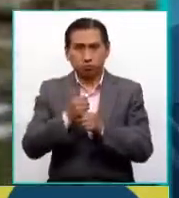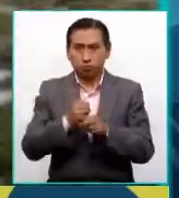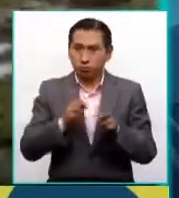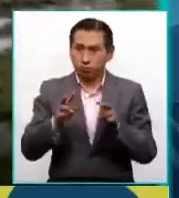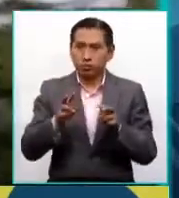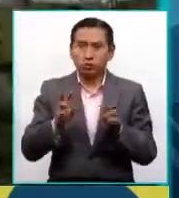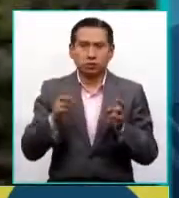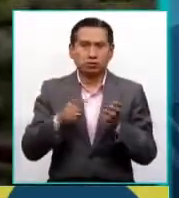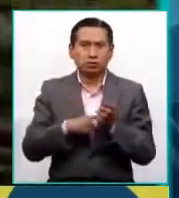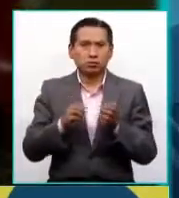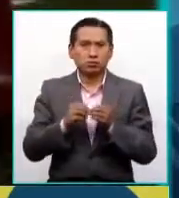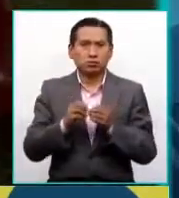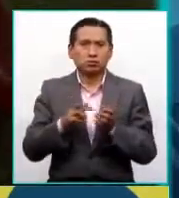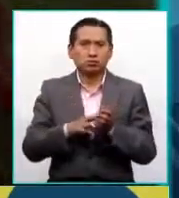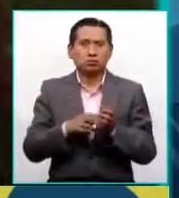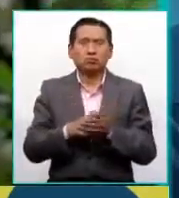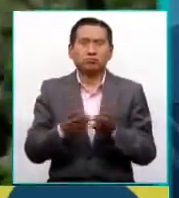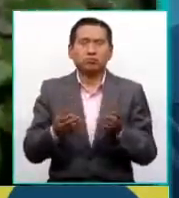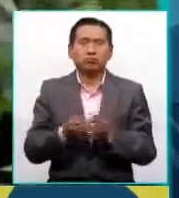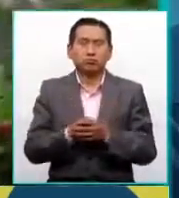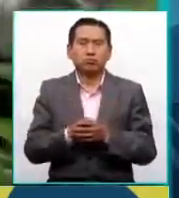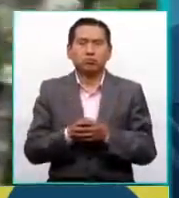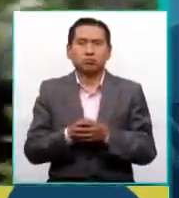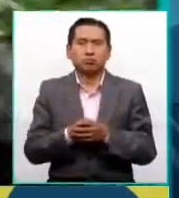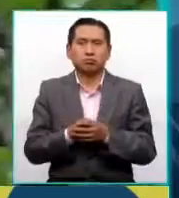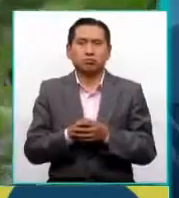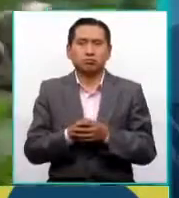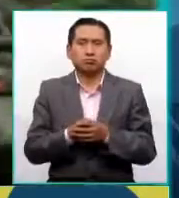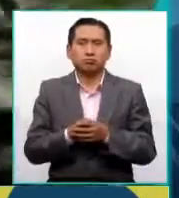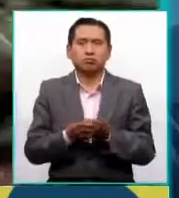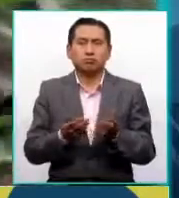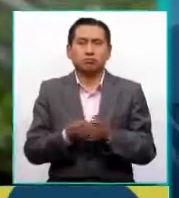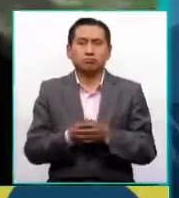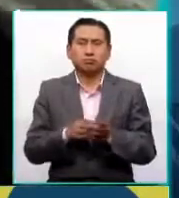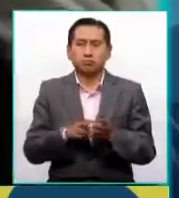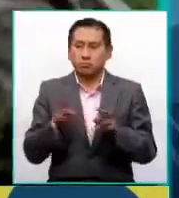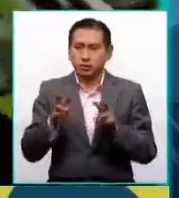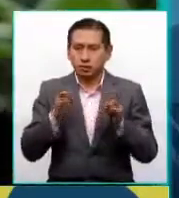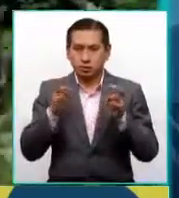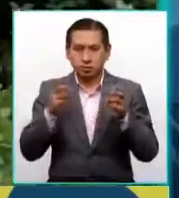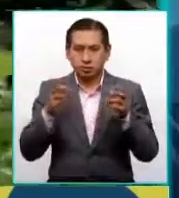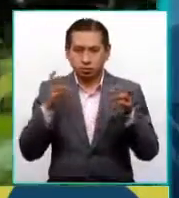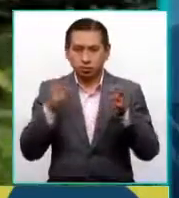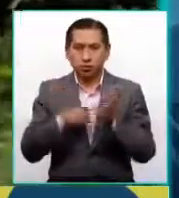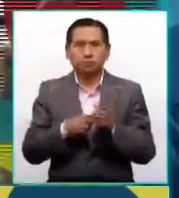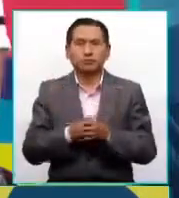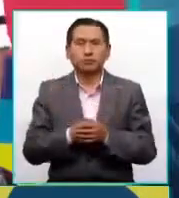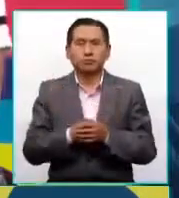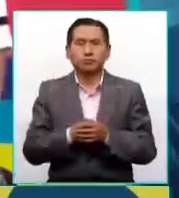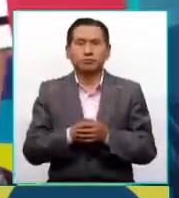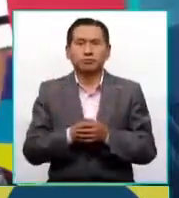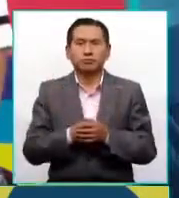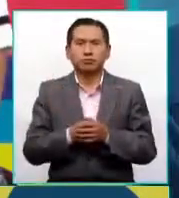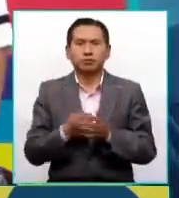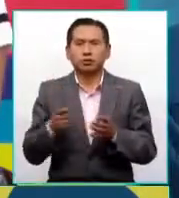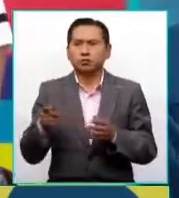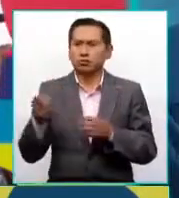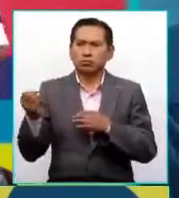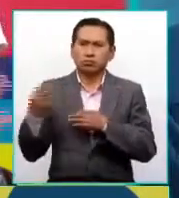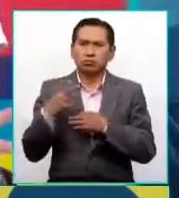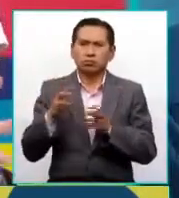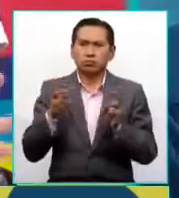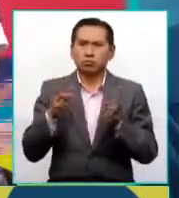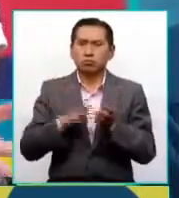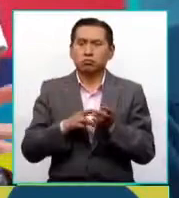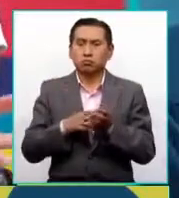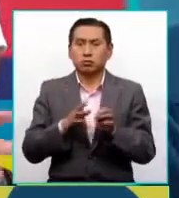los oídos, como dicen los guaraníes, yapisaca, ¿no? Ver con los oídos. Y ya de ahí me estás contando un elemento,